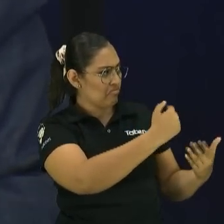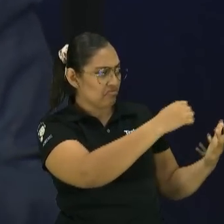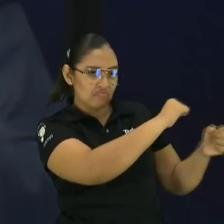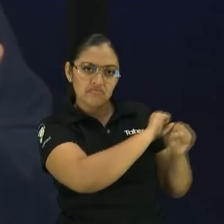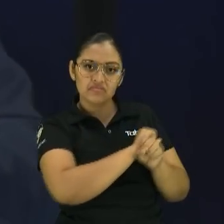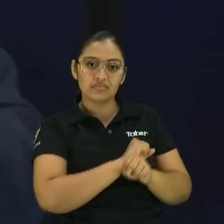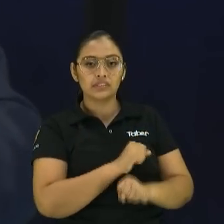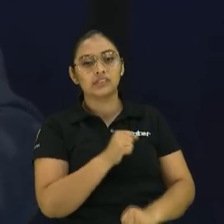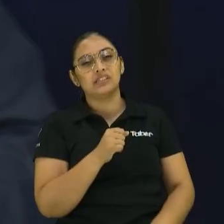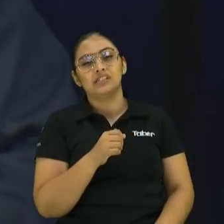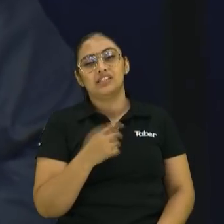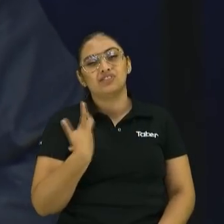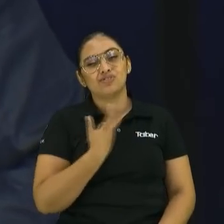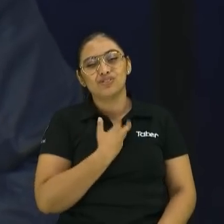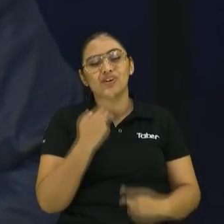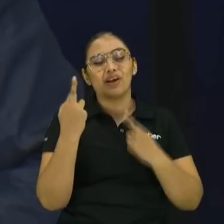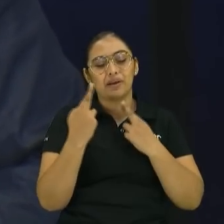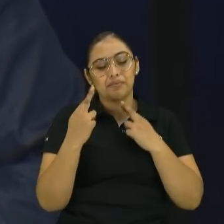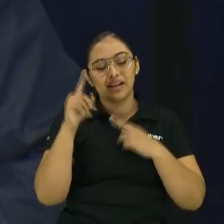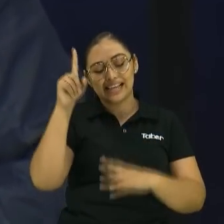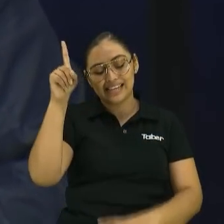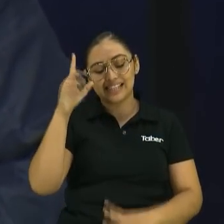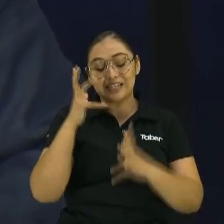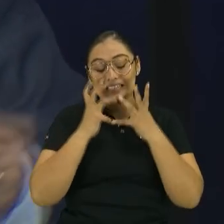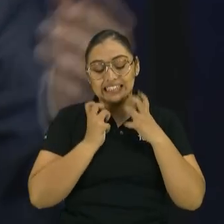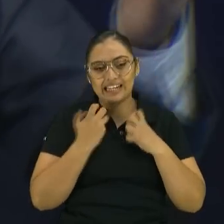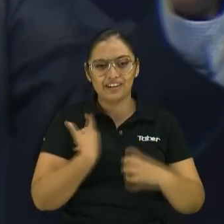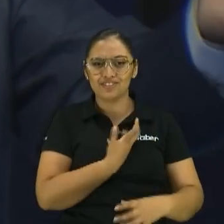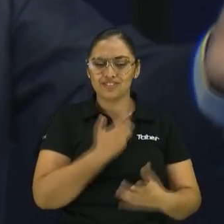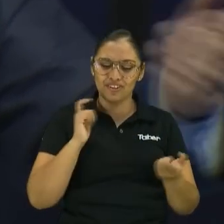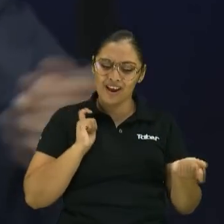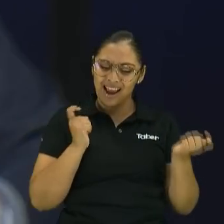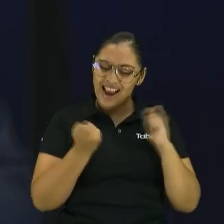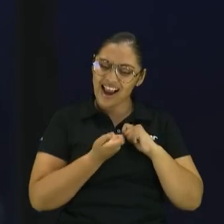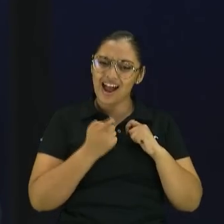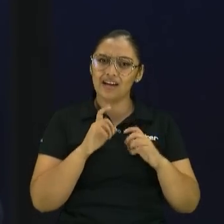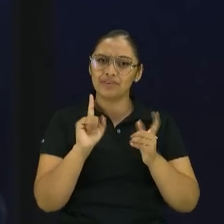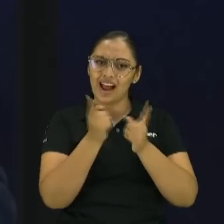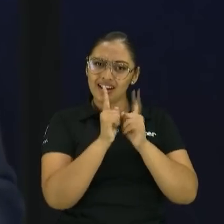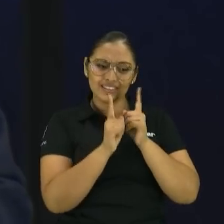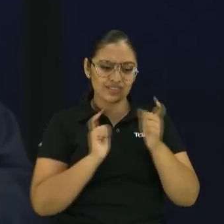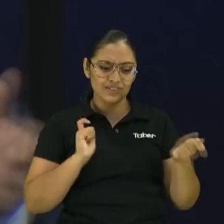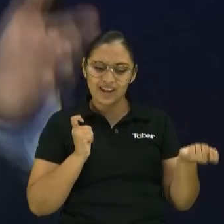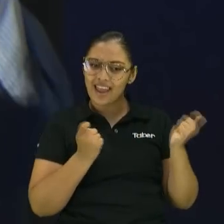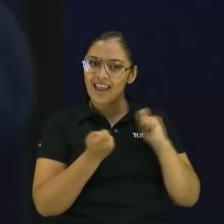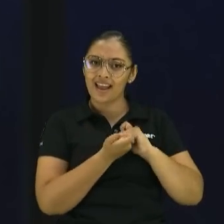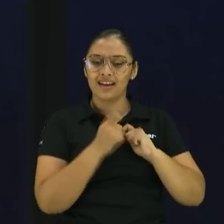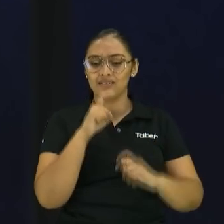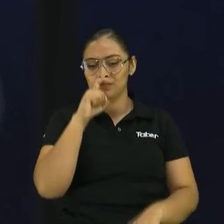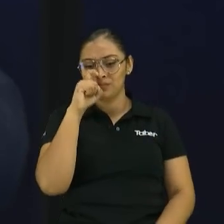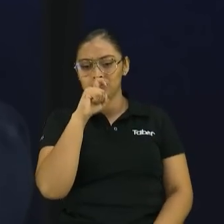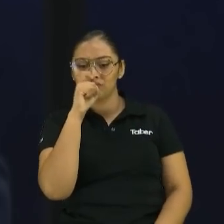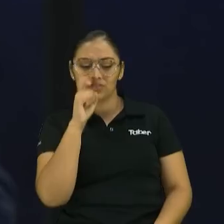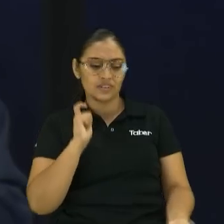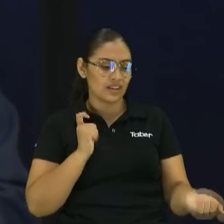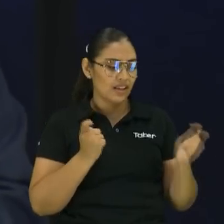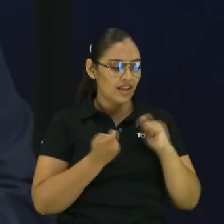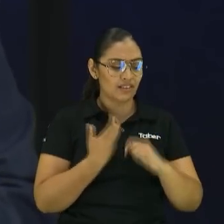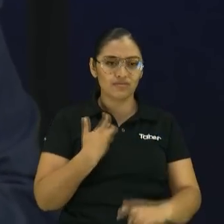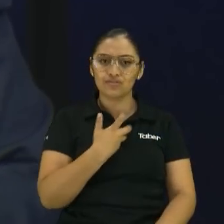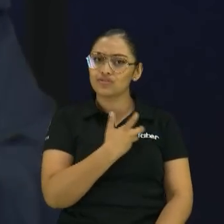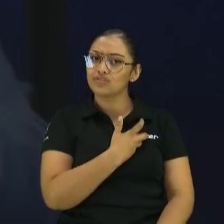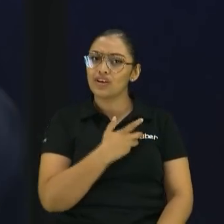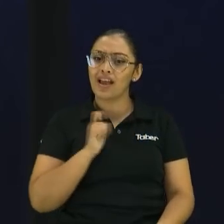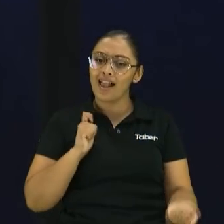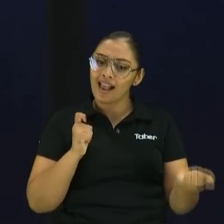Ojalá volvieras a hablar conmigo hijo Ojalá volvieras a leer la palabra ojalá volvieras en comunión